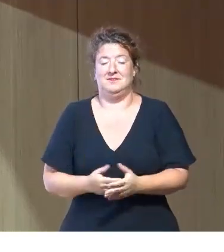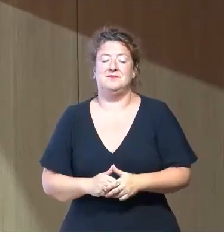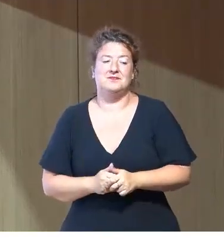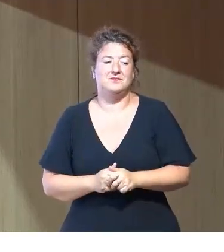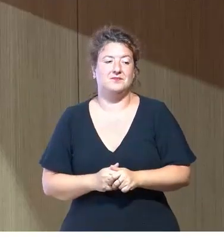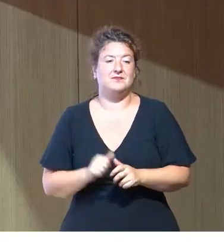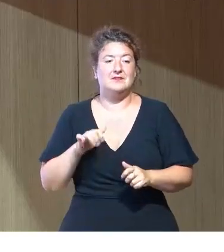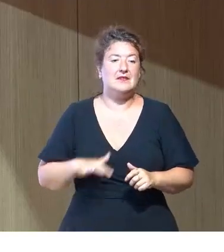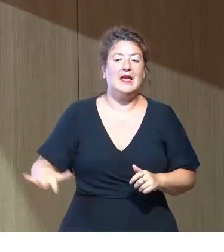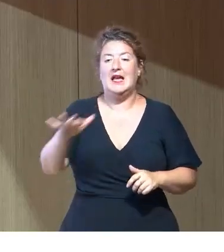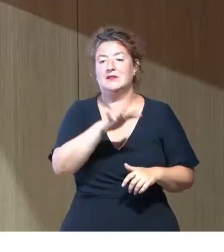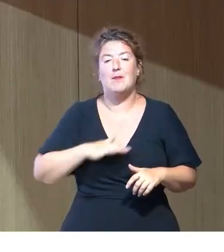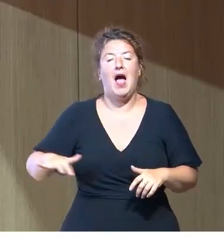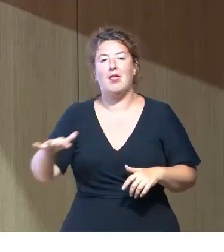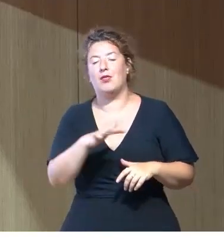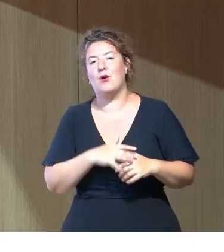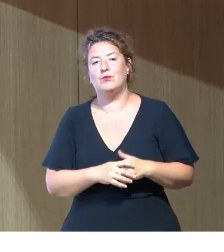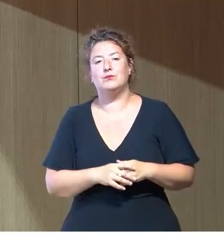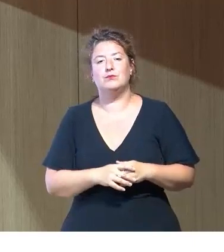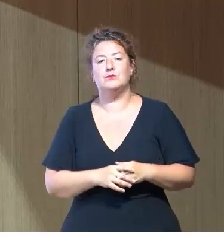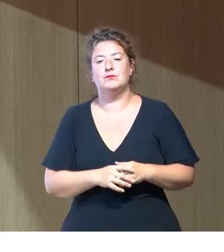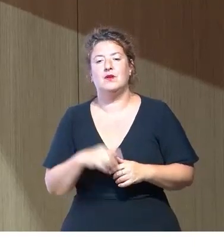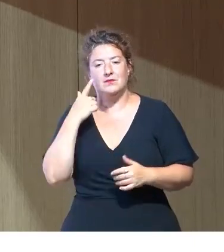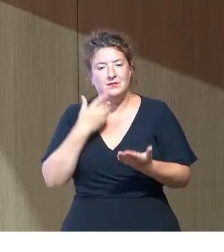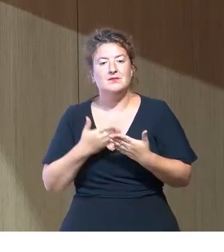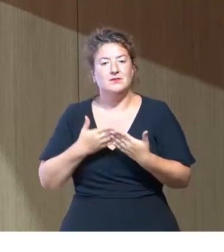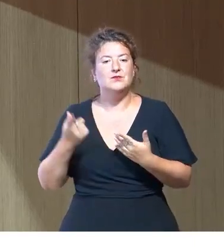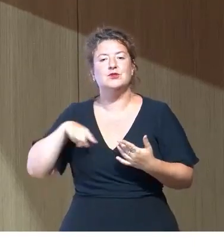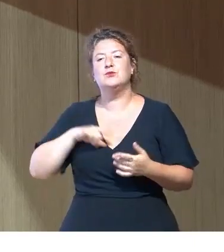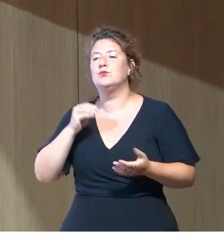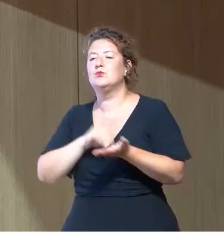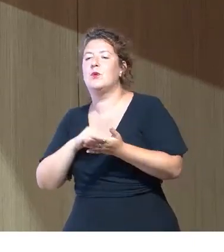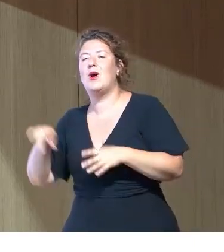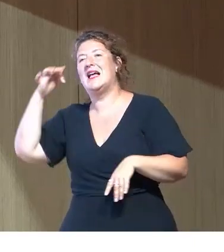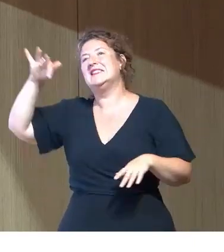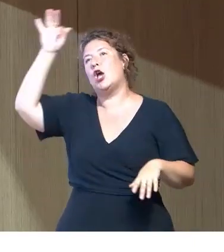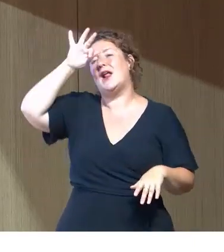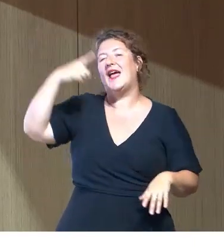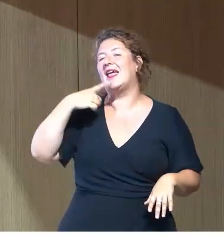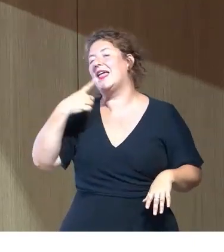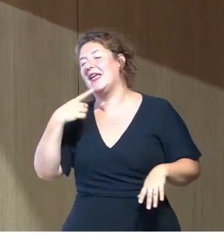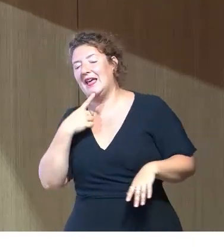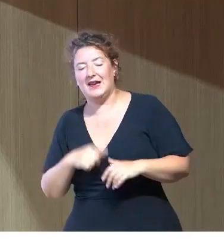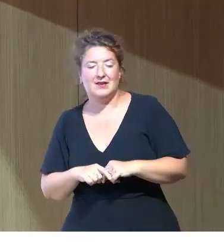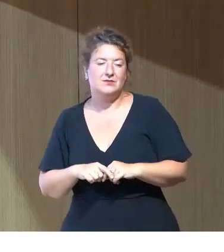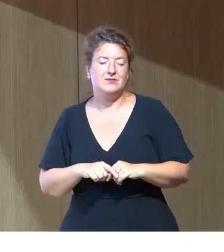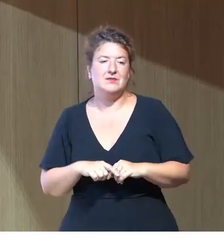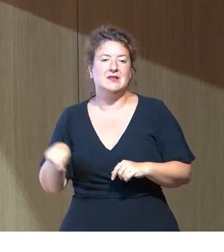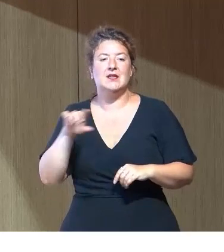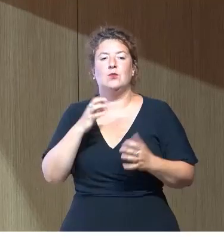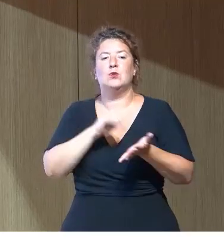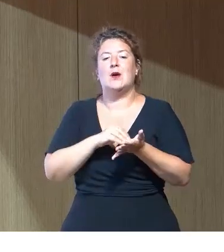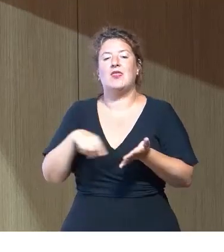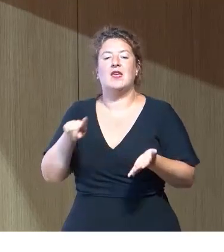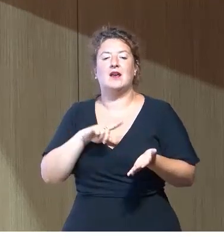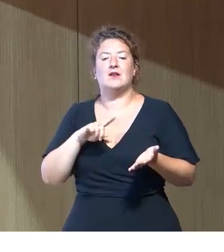espacio nos permite ver que eso que contamos a veces como teoría que eso que intentas trabajar desde